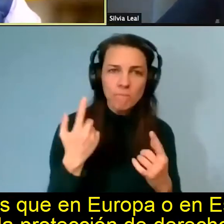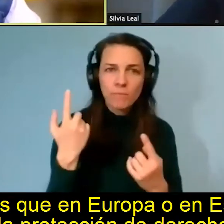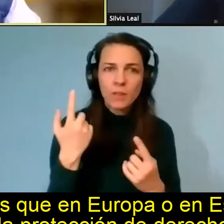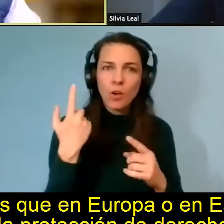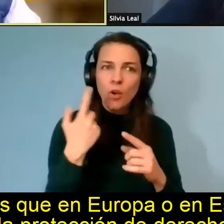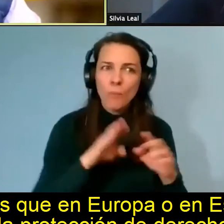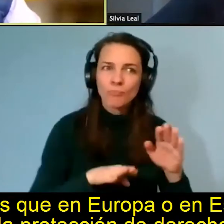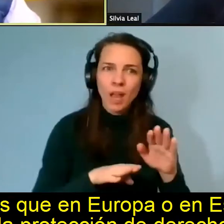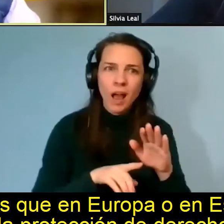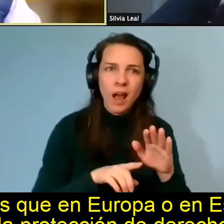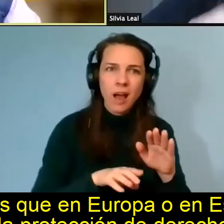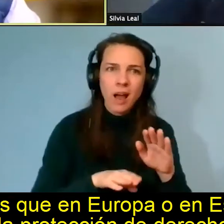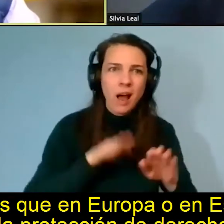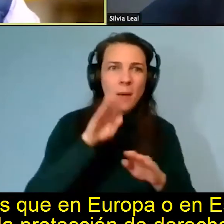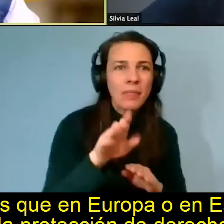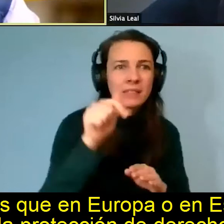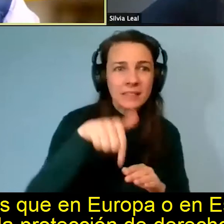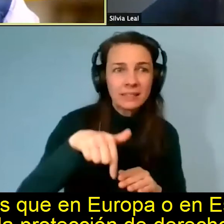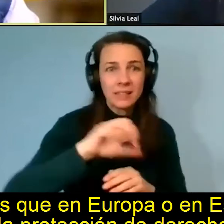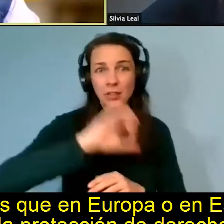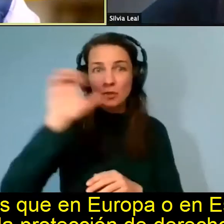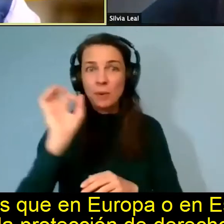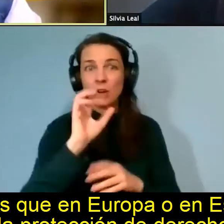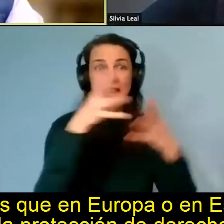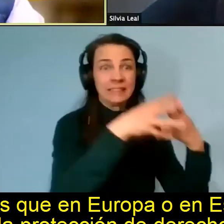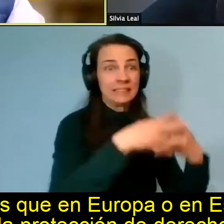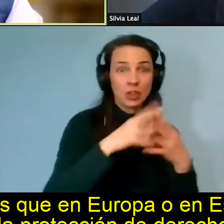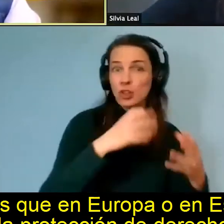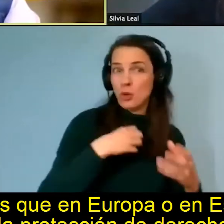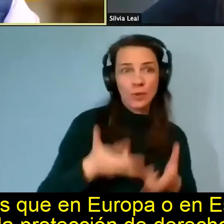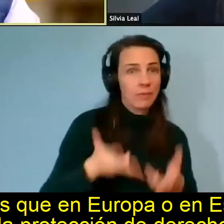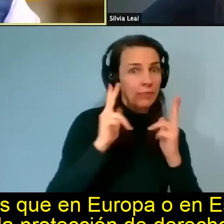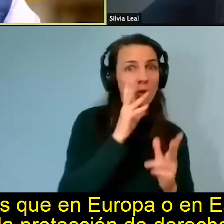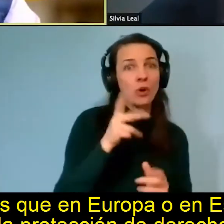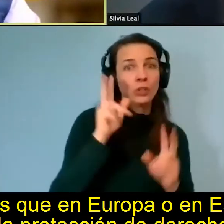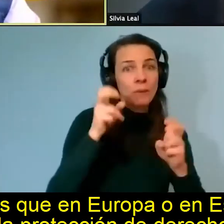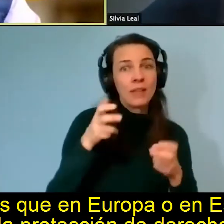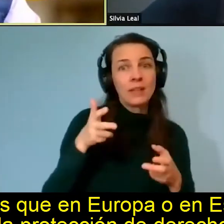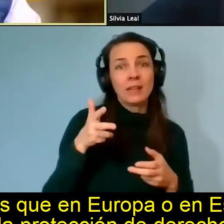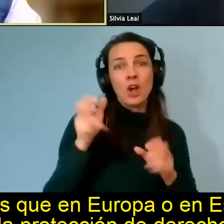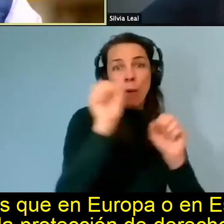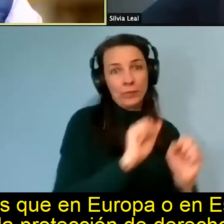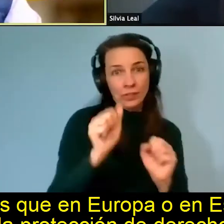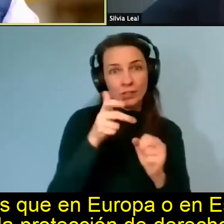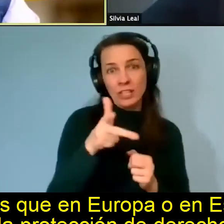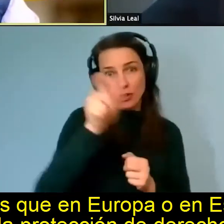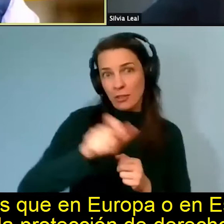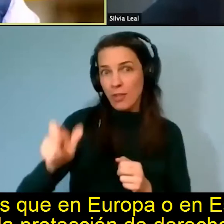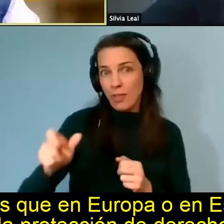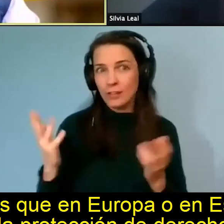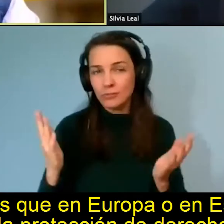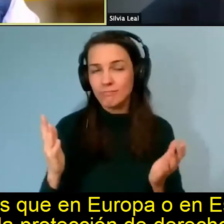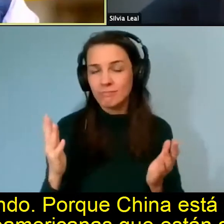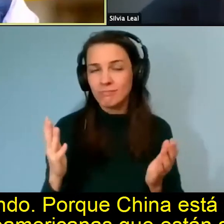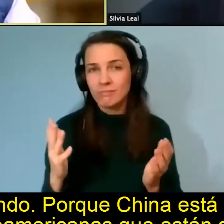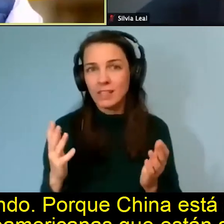avances que en Europa o en Estados Unidos no se podrían permitir por la protección de derechos de la ciudadanía, ¿no?